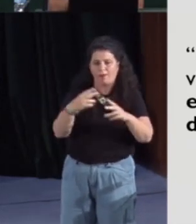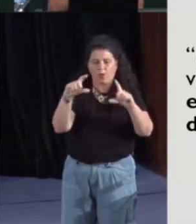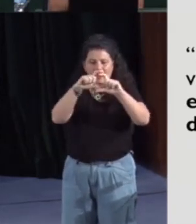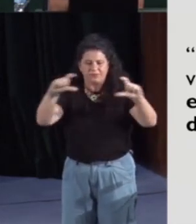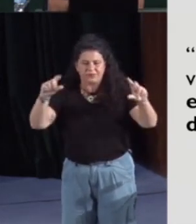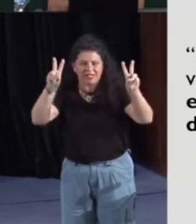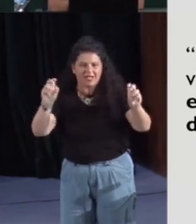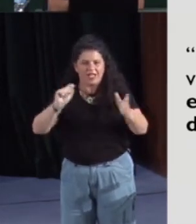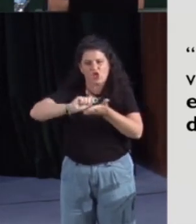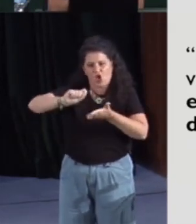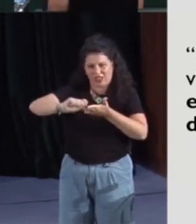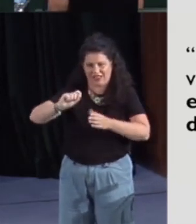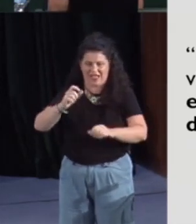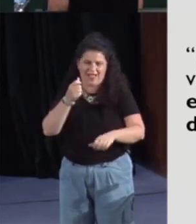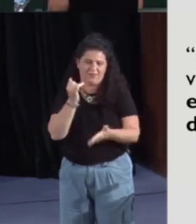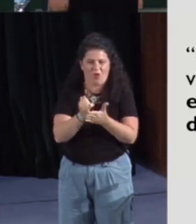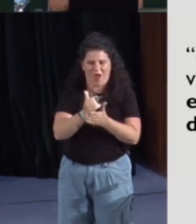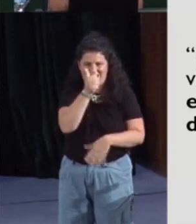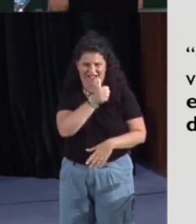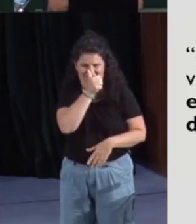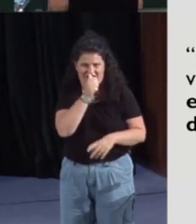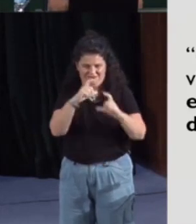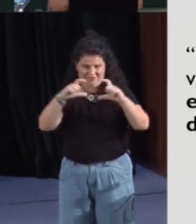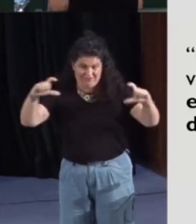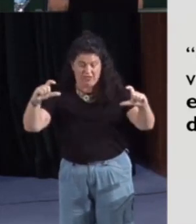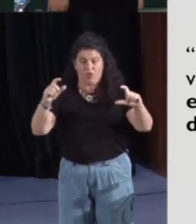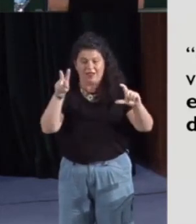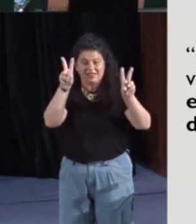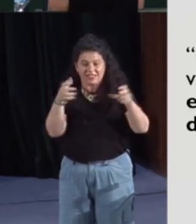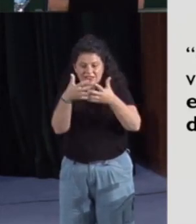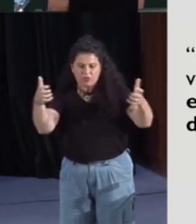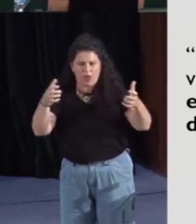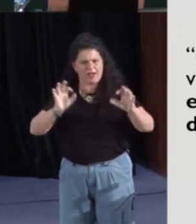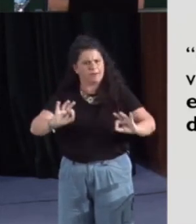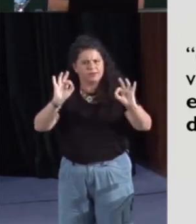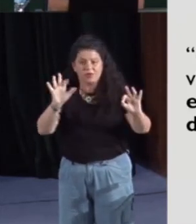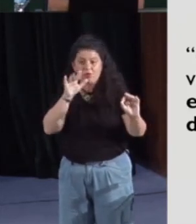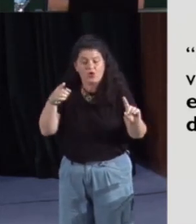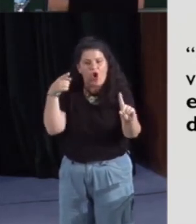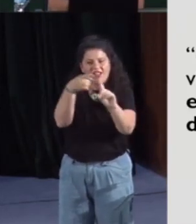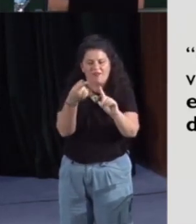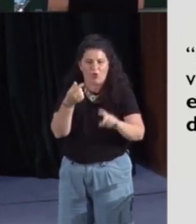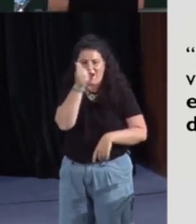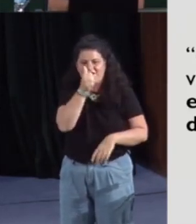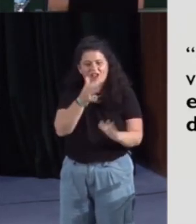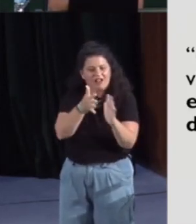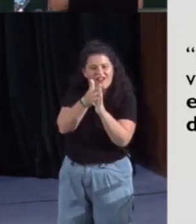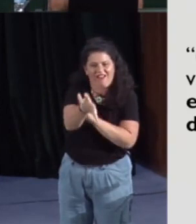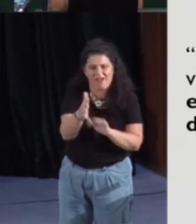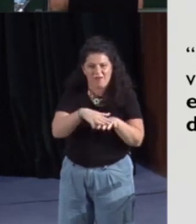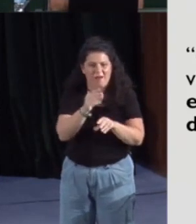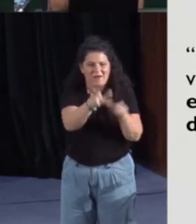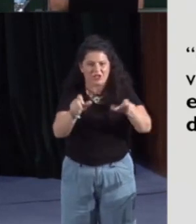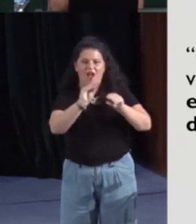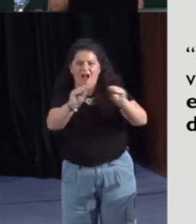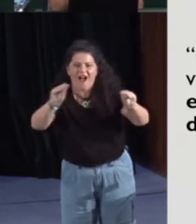Las notas de cata tienen un objetivo fundamental, que es vender vino, ¿vale? Y esas notas de cata siguen el